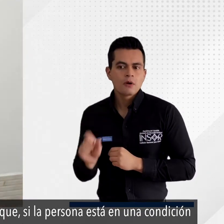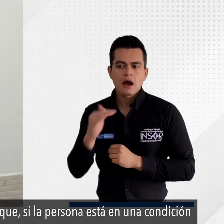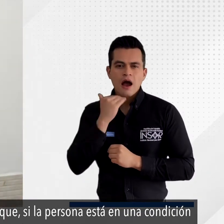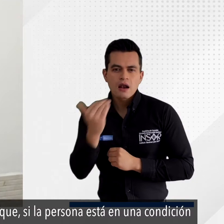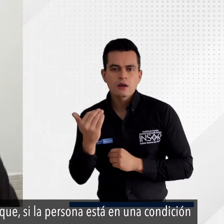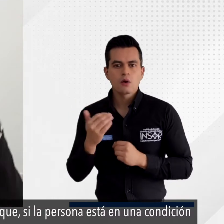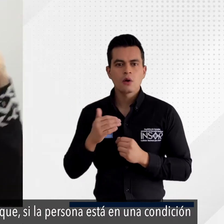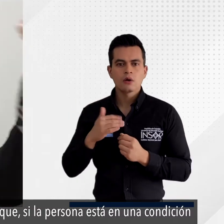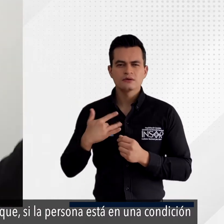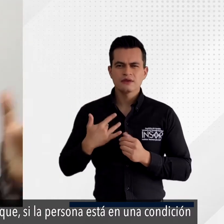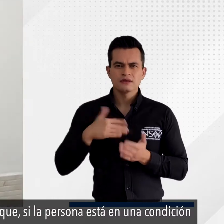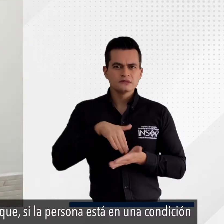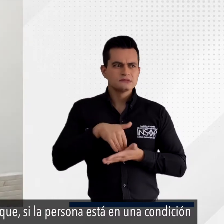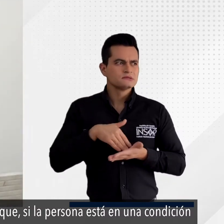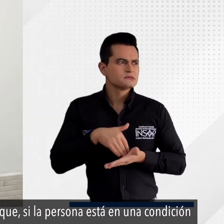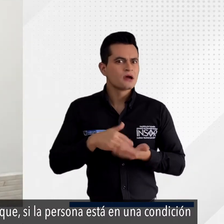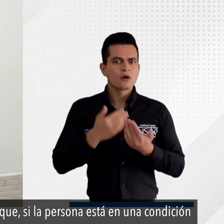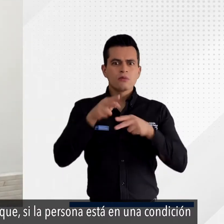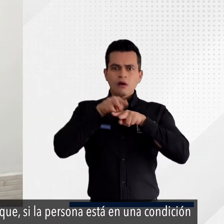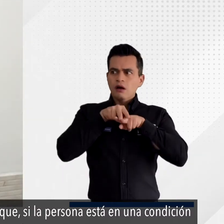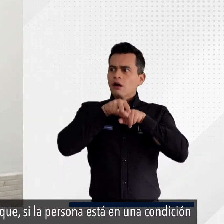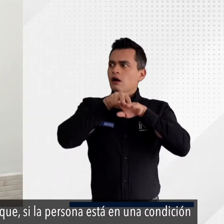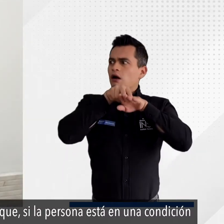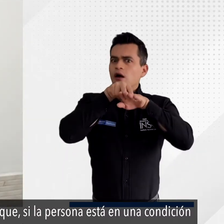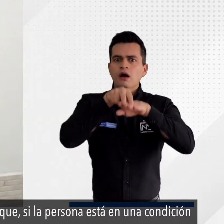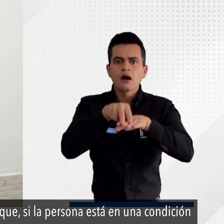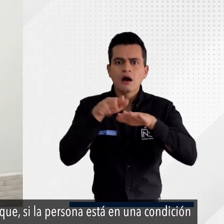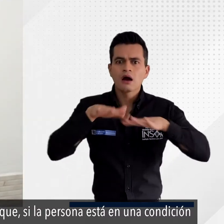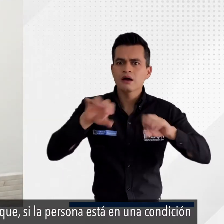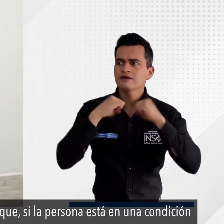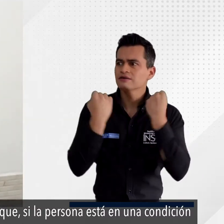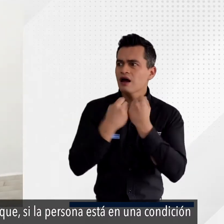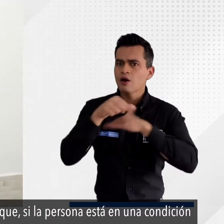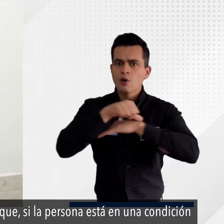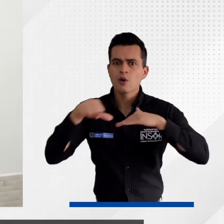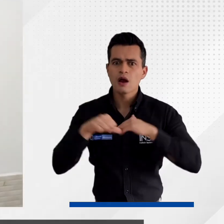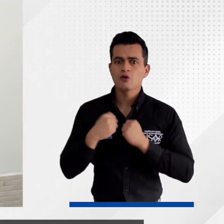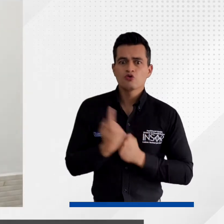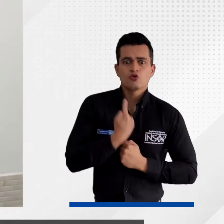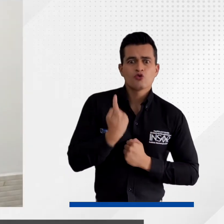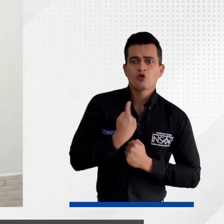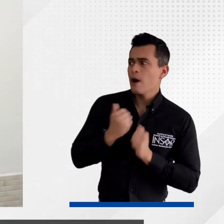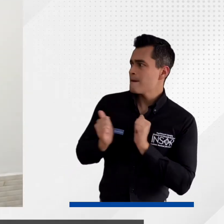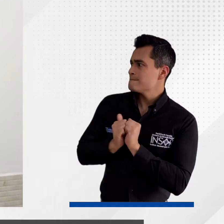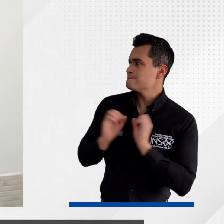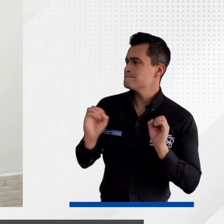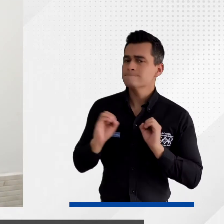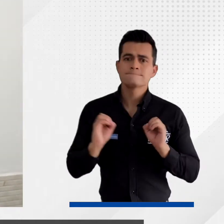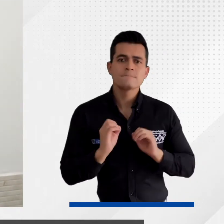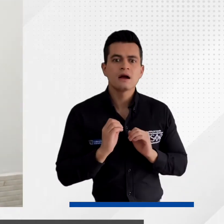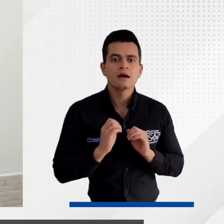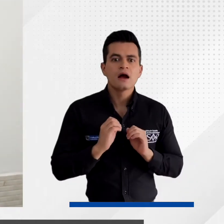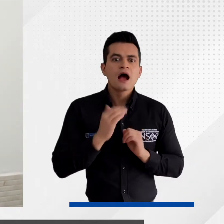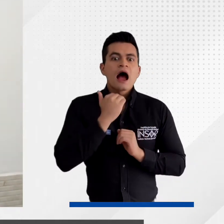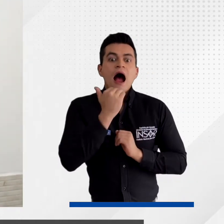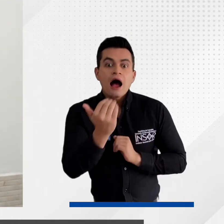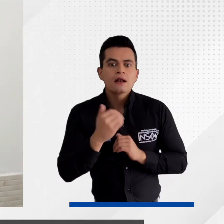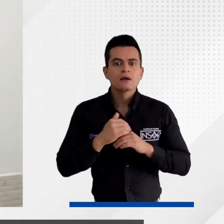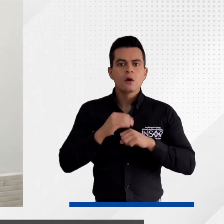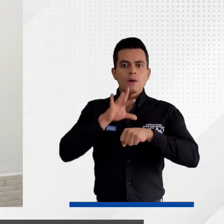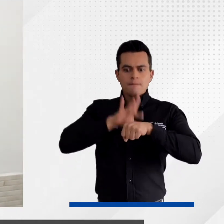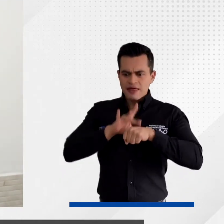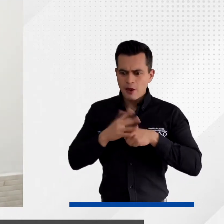de vulnerabilidad, en una sala de cirugía sola, sin la familia o sin un acompañante, se puedan generar actos